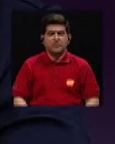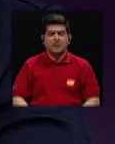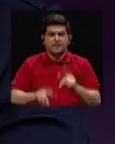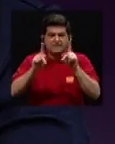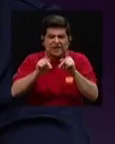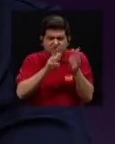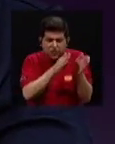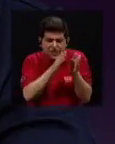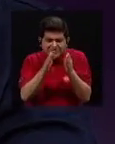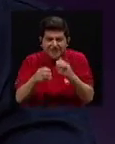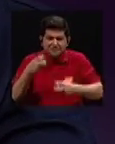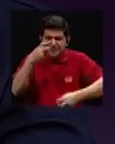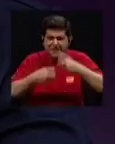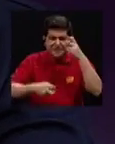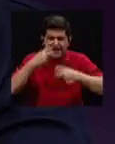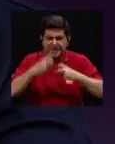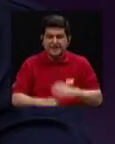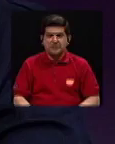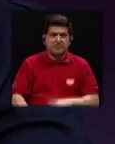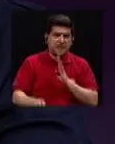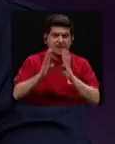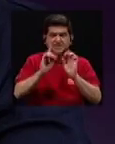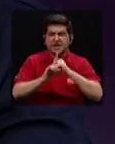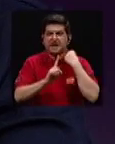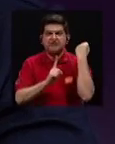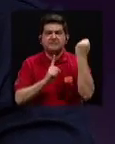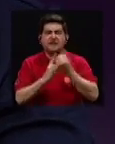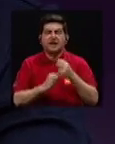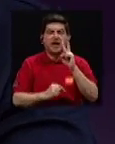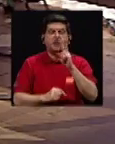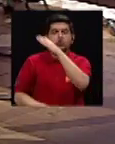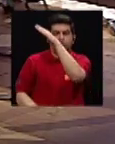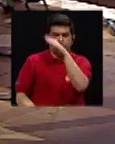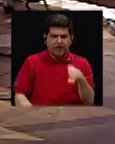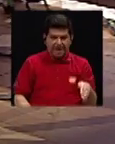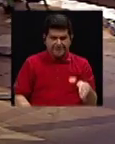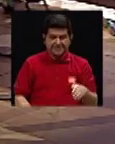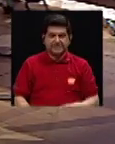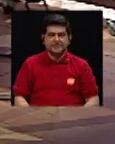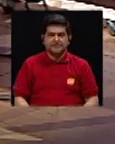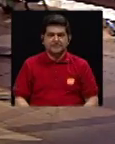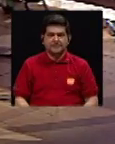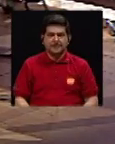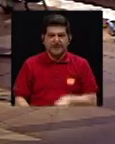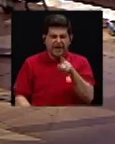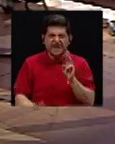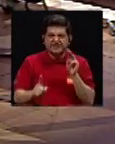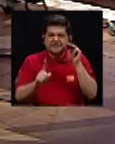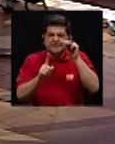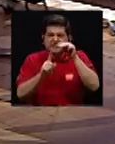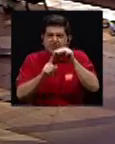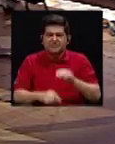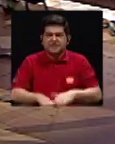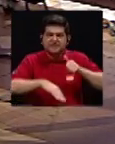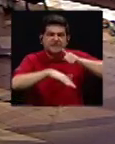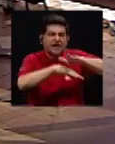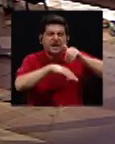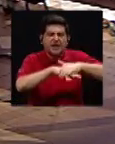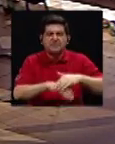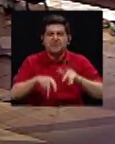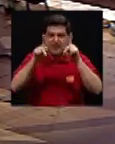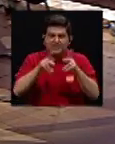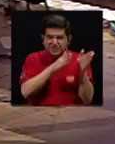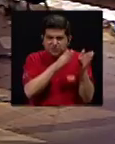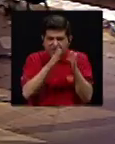que los los perpetradores de estos crímenes le hablan a la sociedad en dos ejes eh cuáles son Cuál es ese